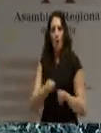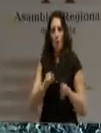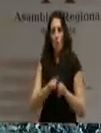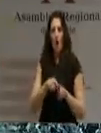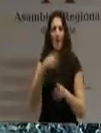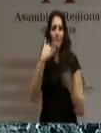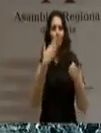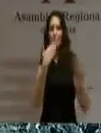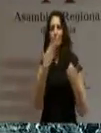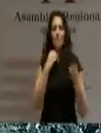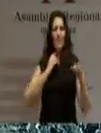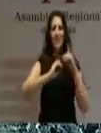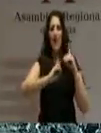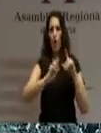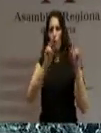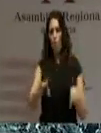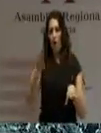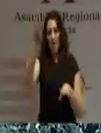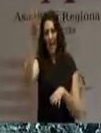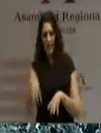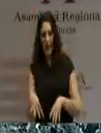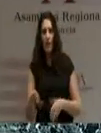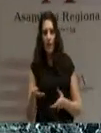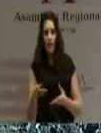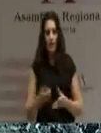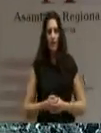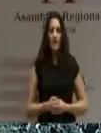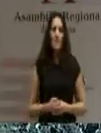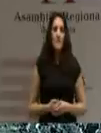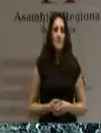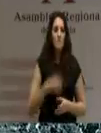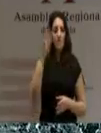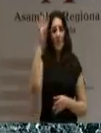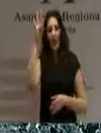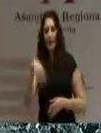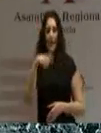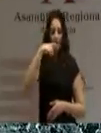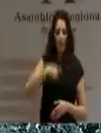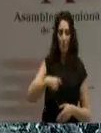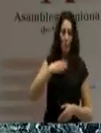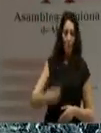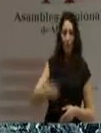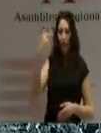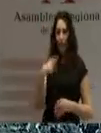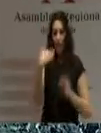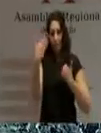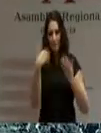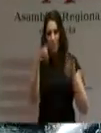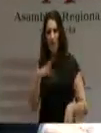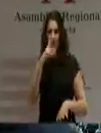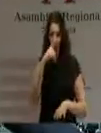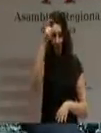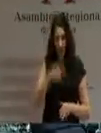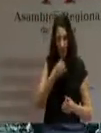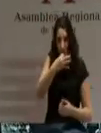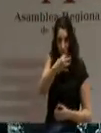igual tratado que un catalán con barretina. Eso lo decía una persona que está ahora en el Congreso de los